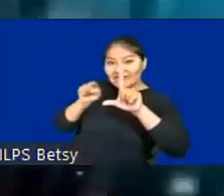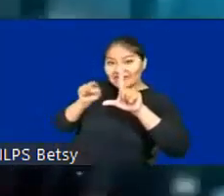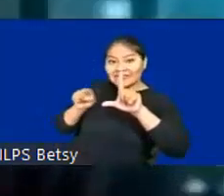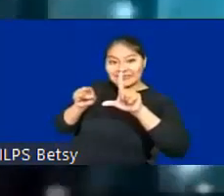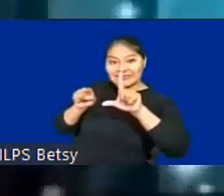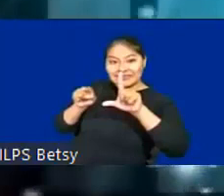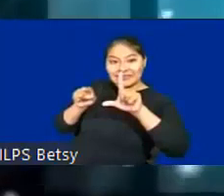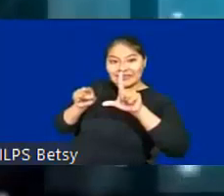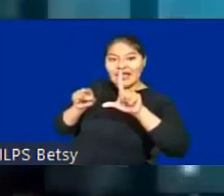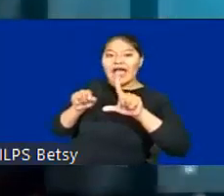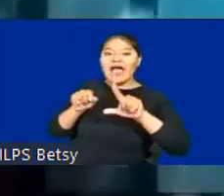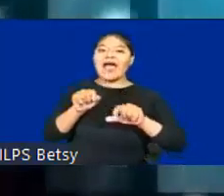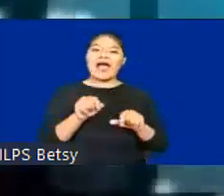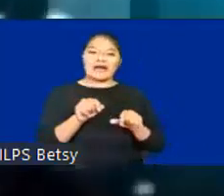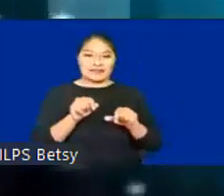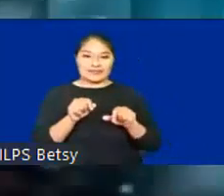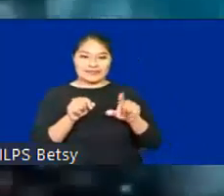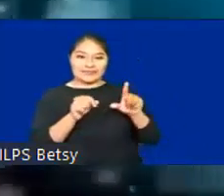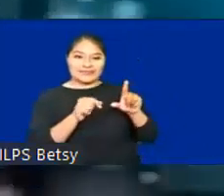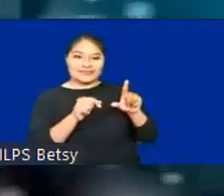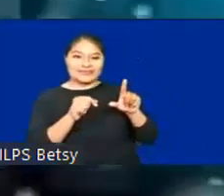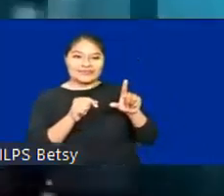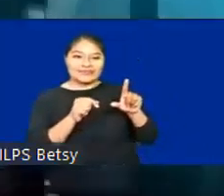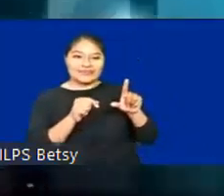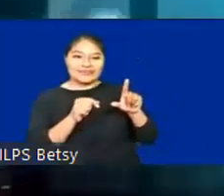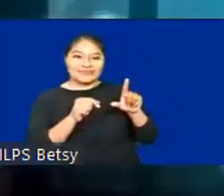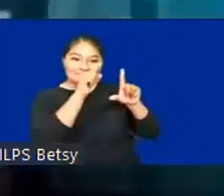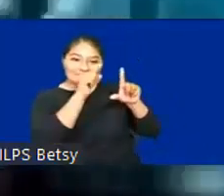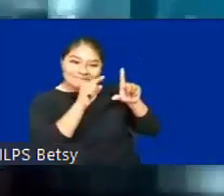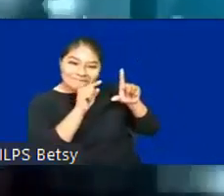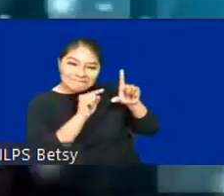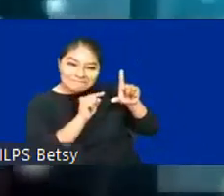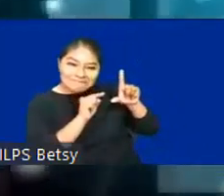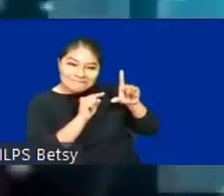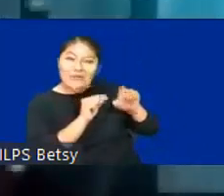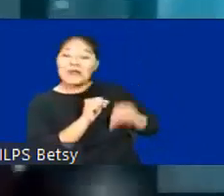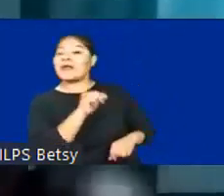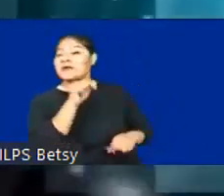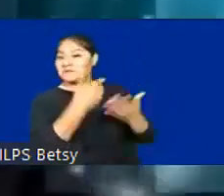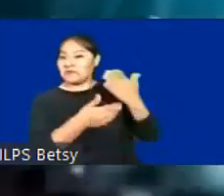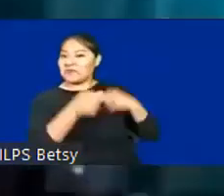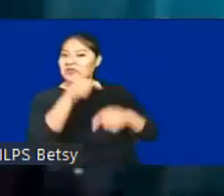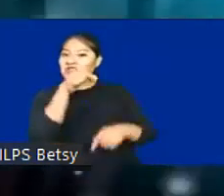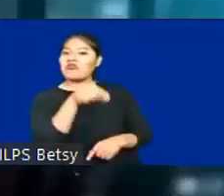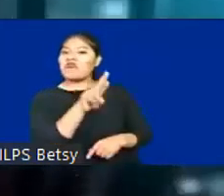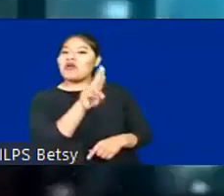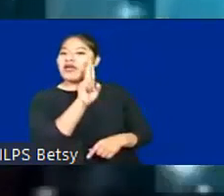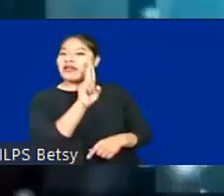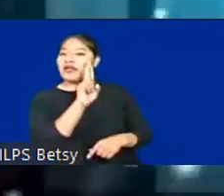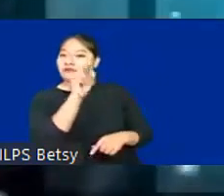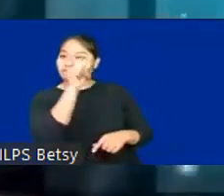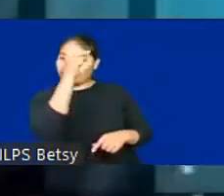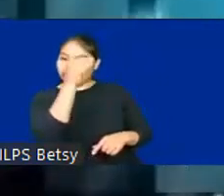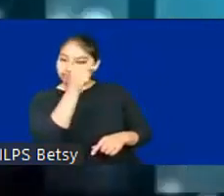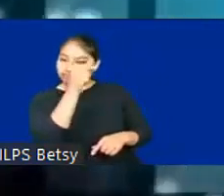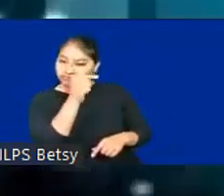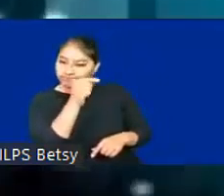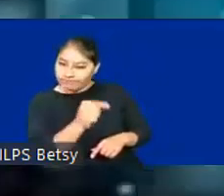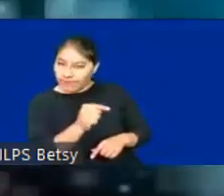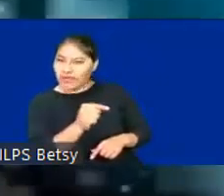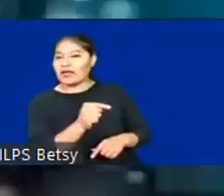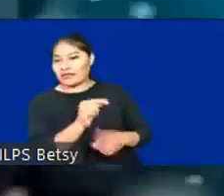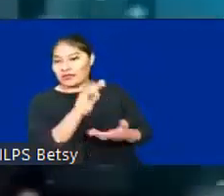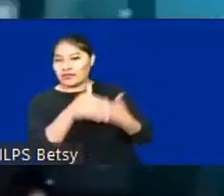documento solamente leyendo el código QR o con el código de verificación, también tengo la opción de descargar. Y